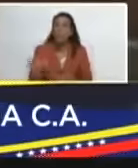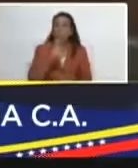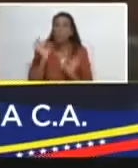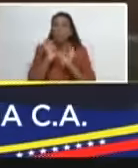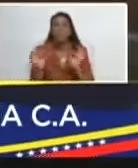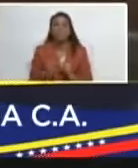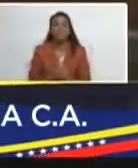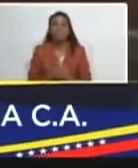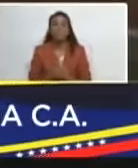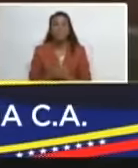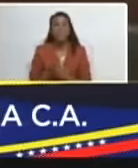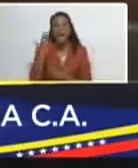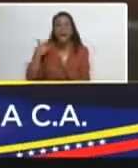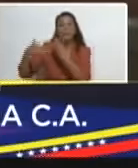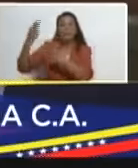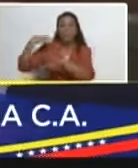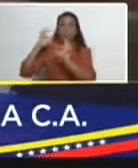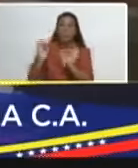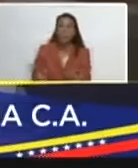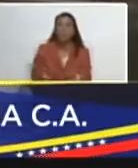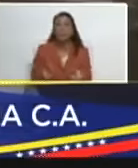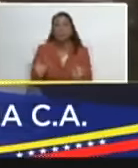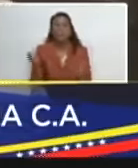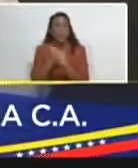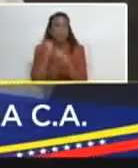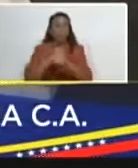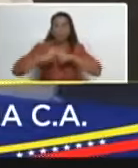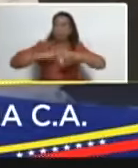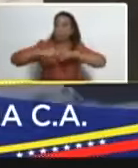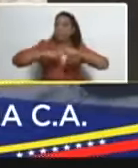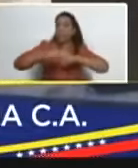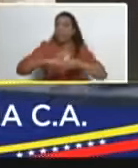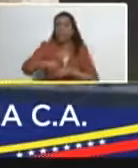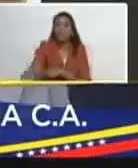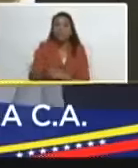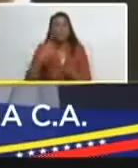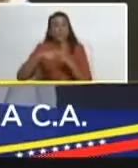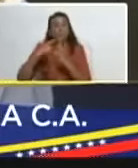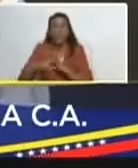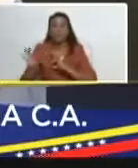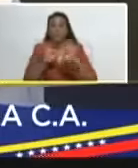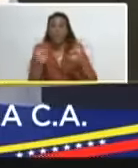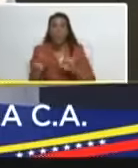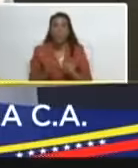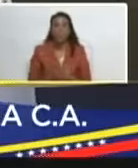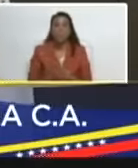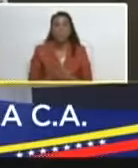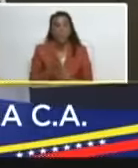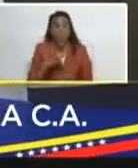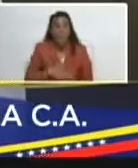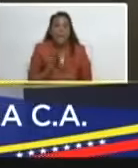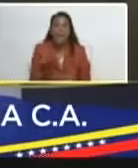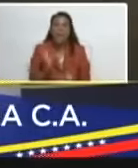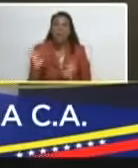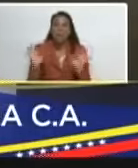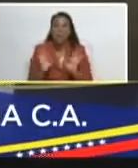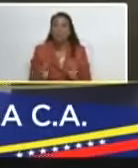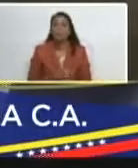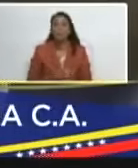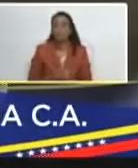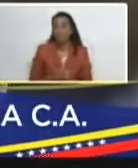alternativas para el antibloqueo y seguir con la operatividad de la finca y con la diversidad que todos queremos tener en los diversos